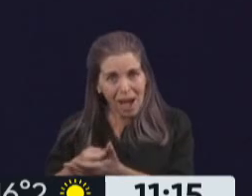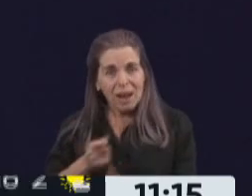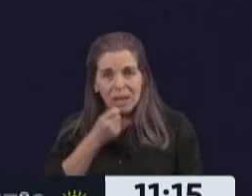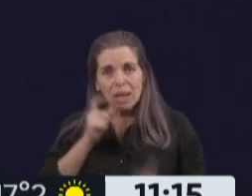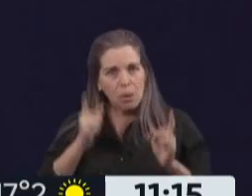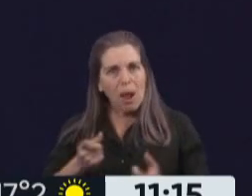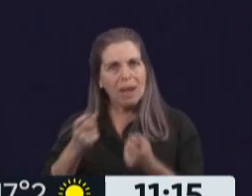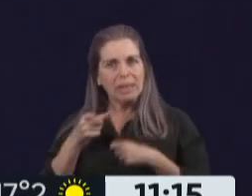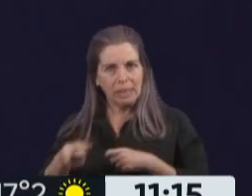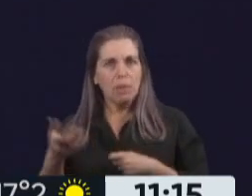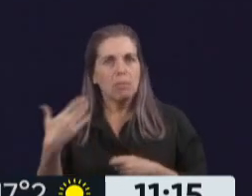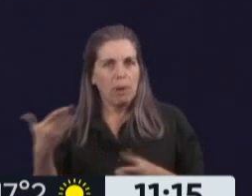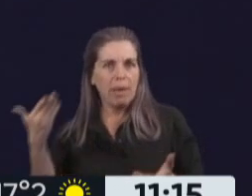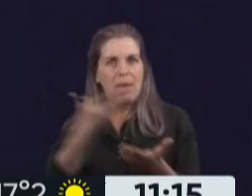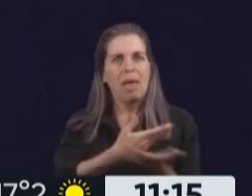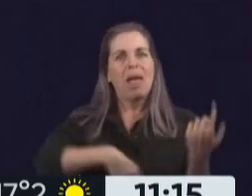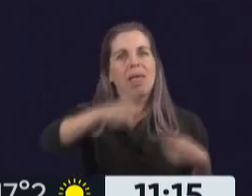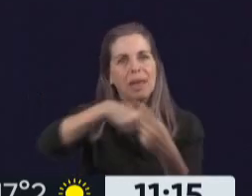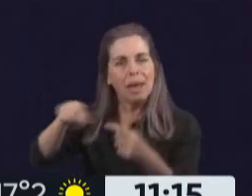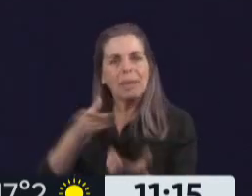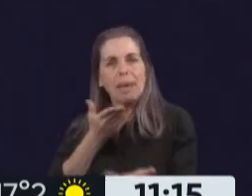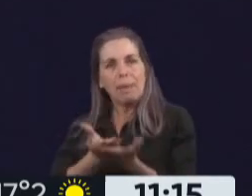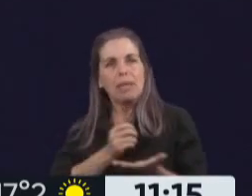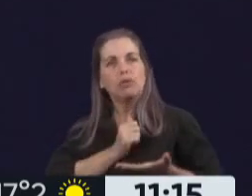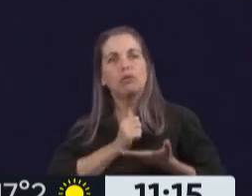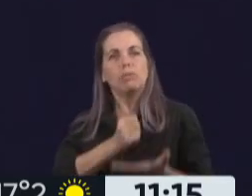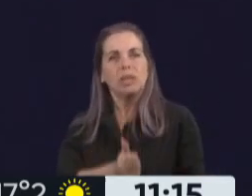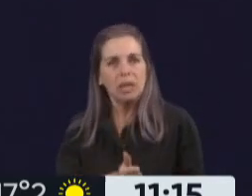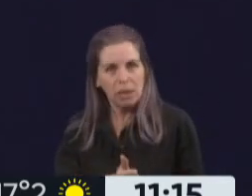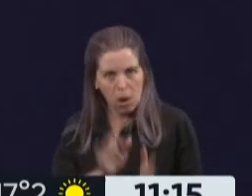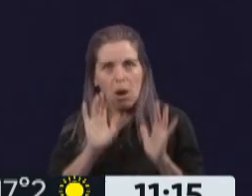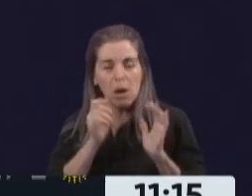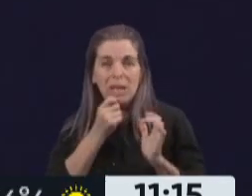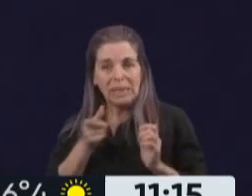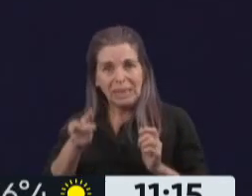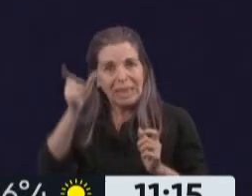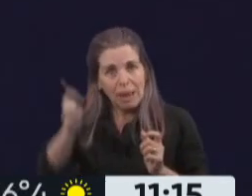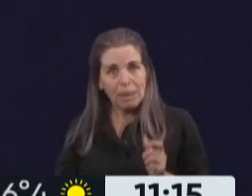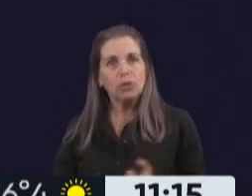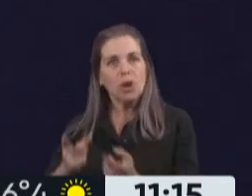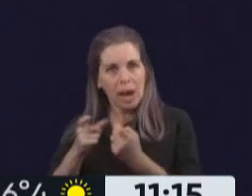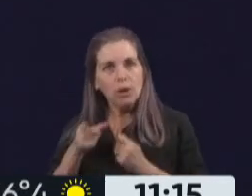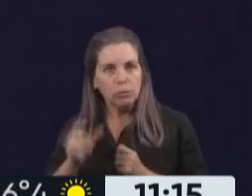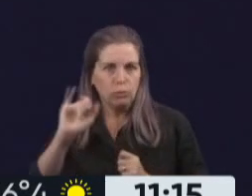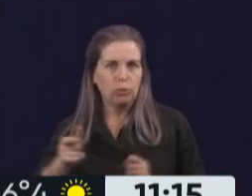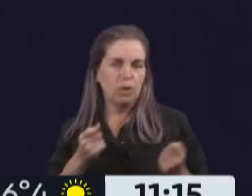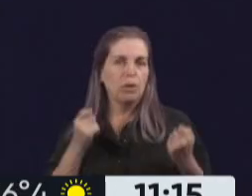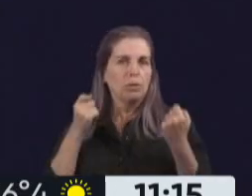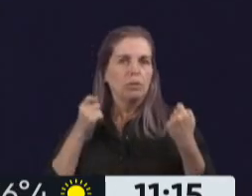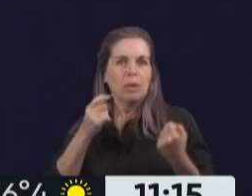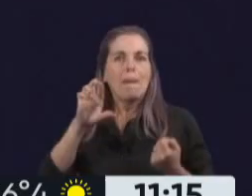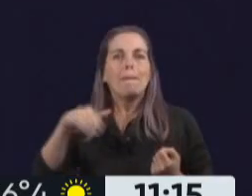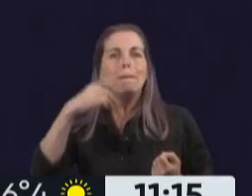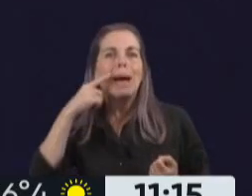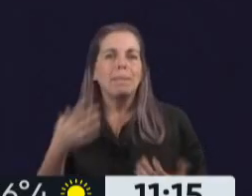instituto, podrá realizar un trámite de subsidio social o vía de excepción, si así corresponde, y lo va a obtener. O sea